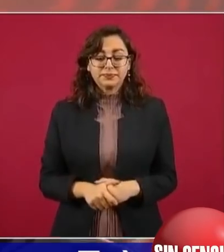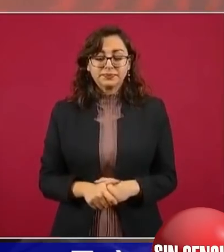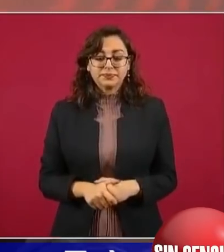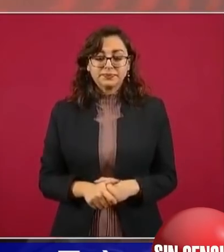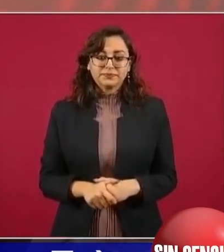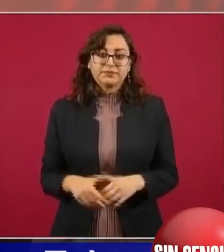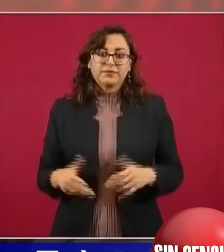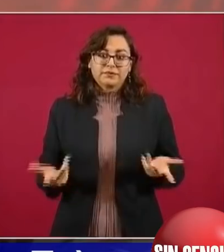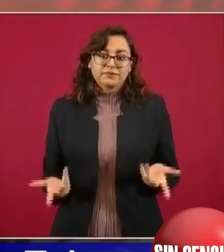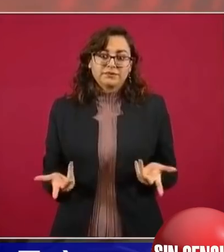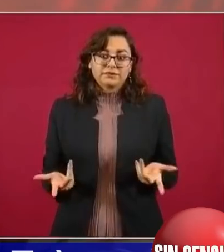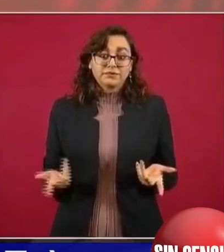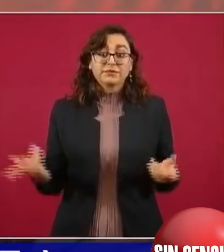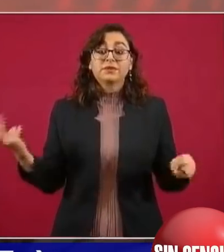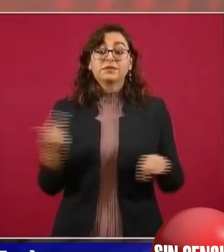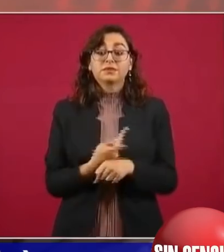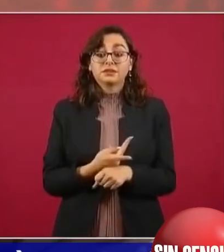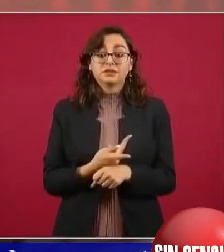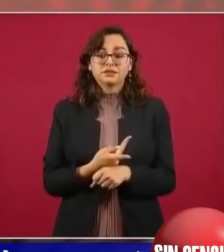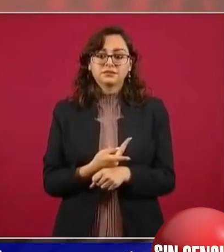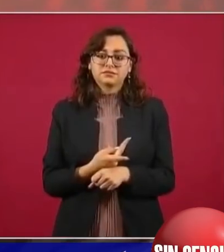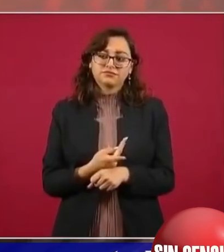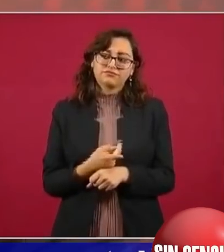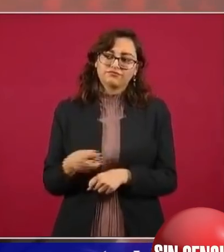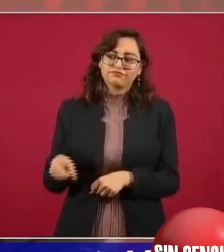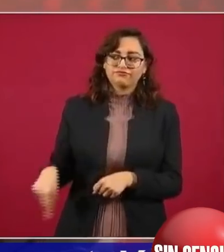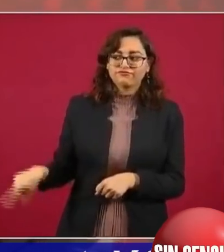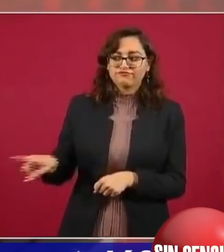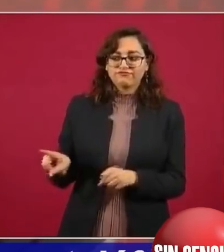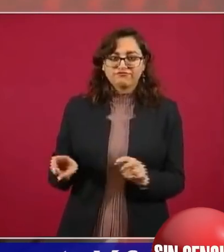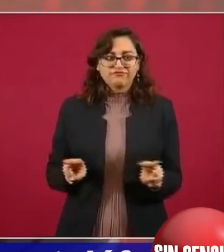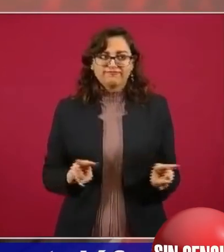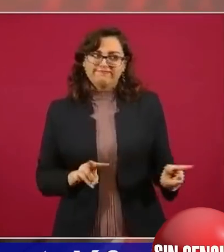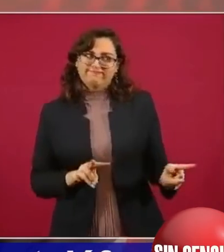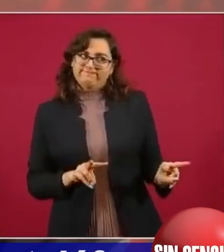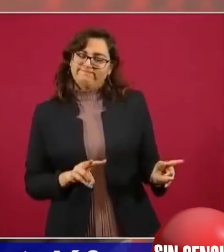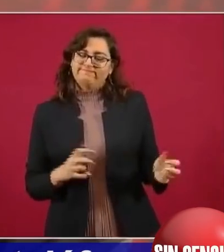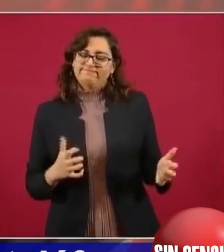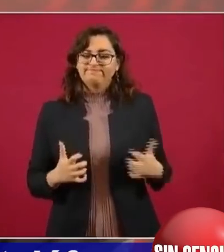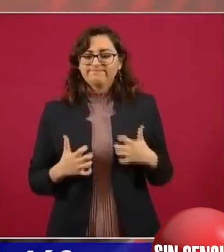Entonces todo esto los tiene muy molestos.